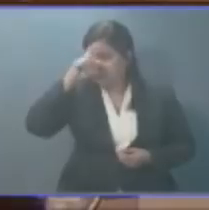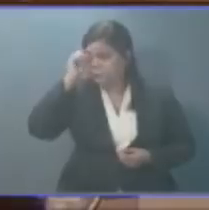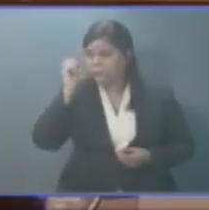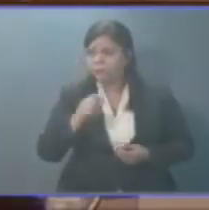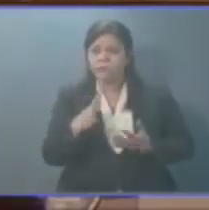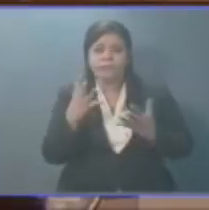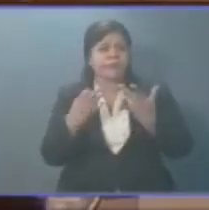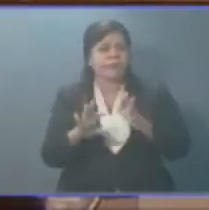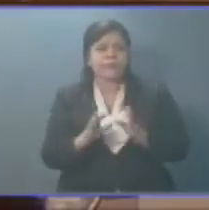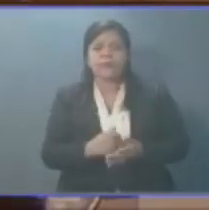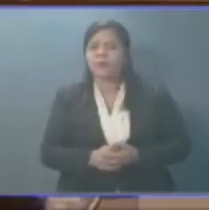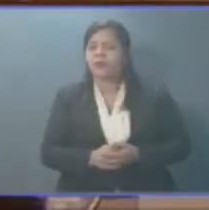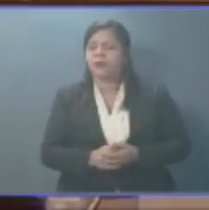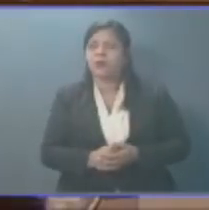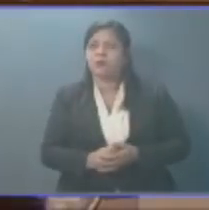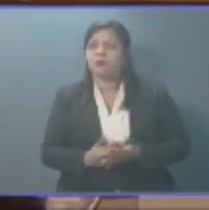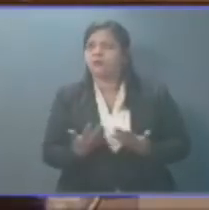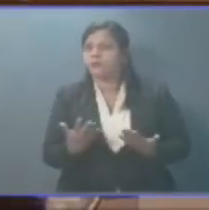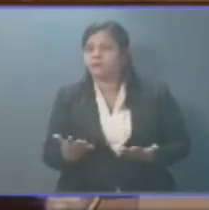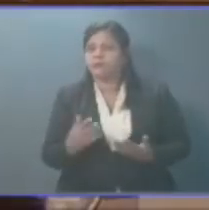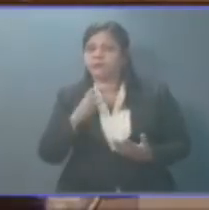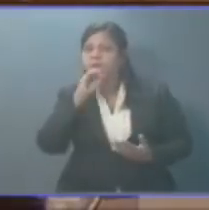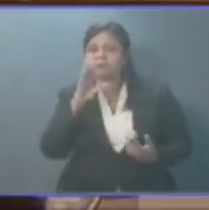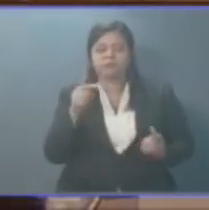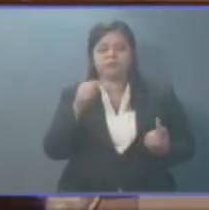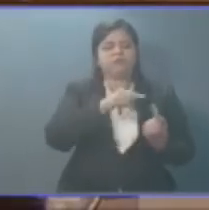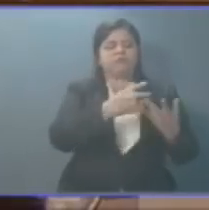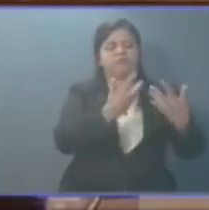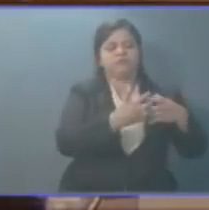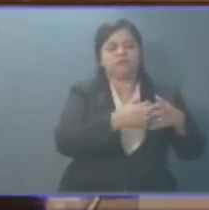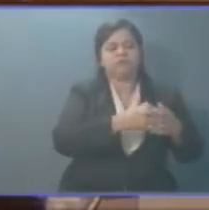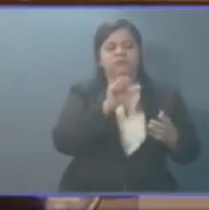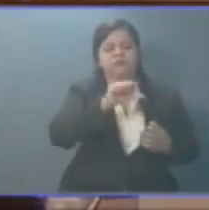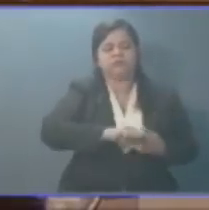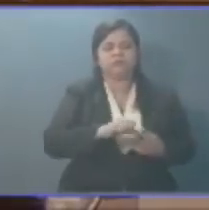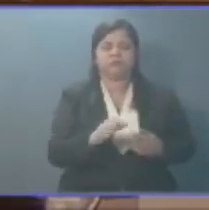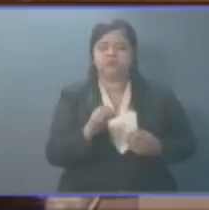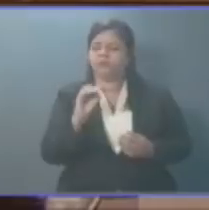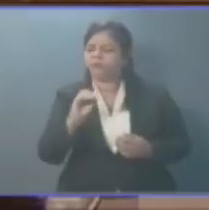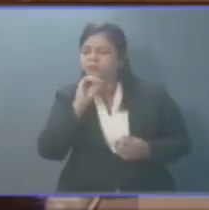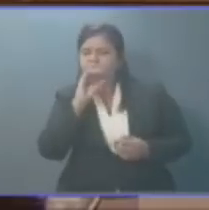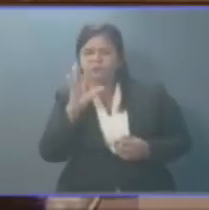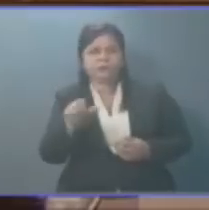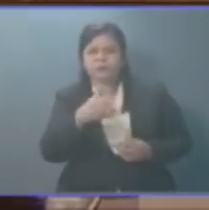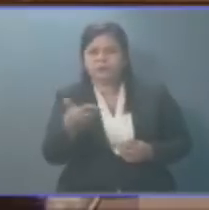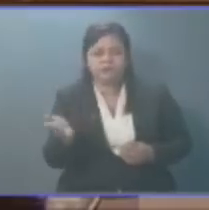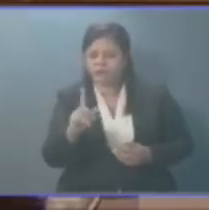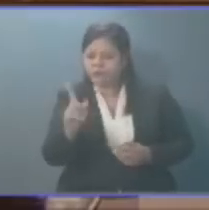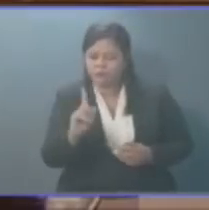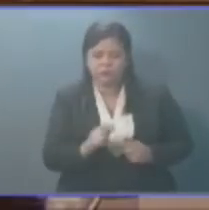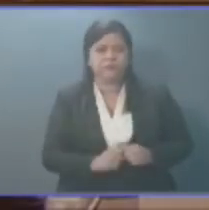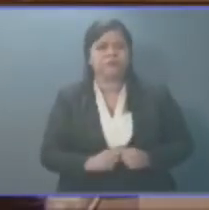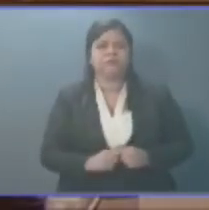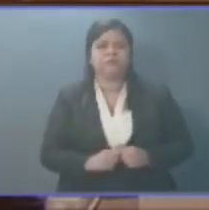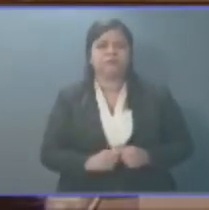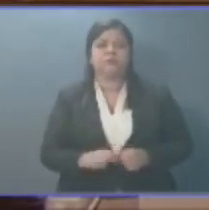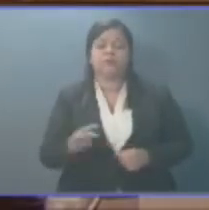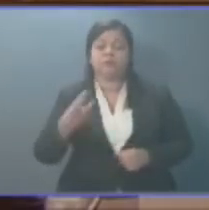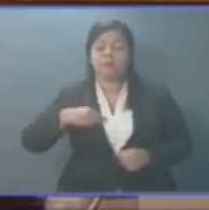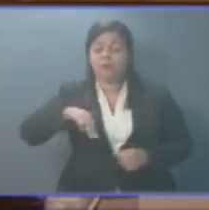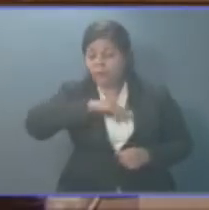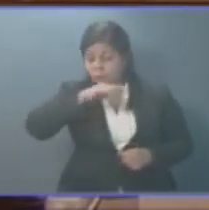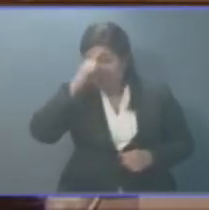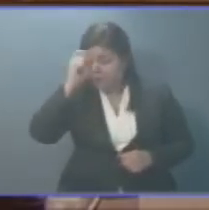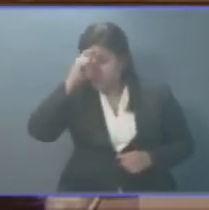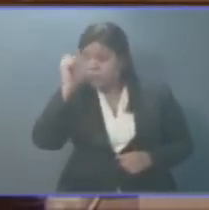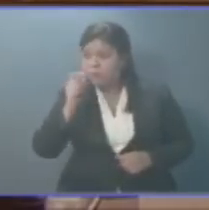viene a estigmatizar a un empresario. El Ministerio de Trabajo no ha venido a estigmatizar a un trabajador. El Ministerio de